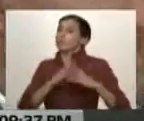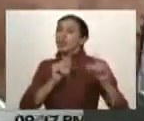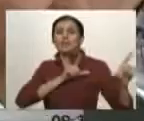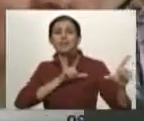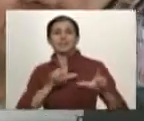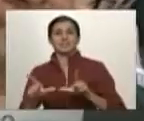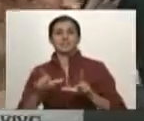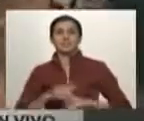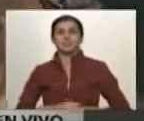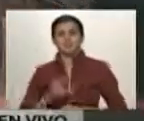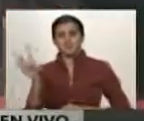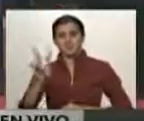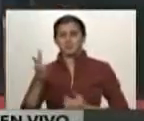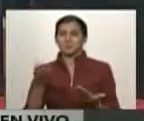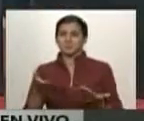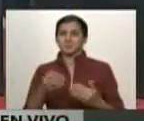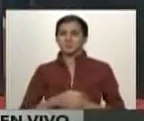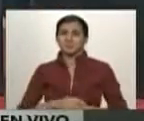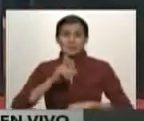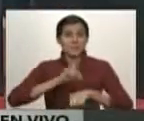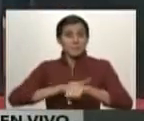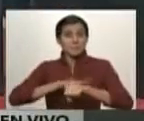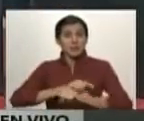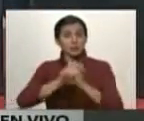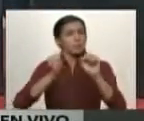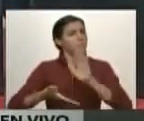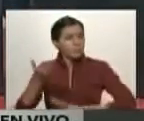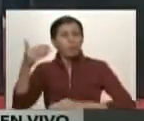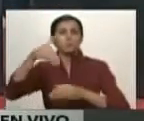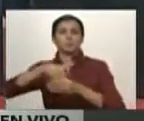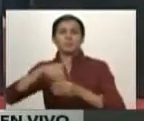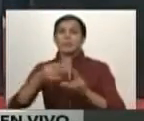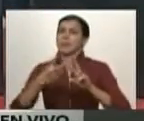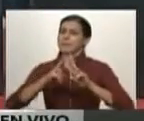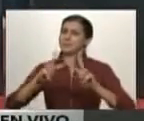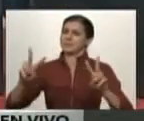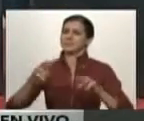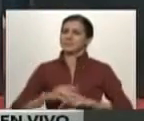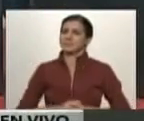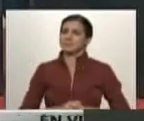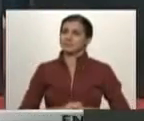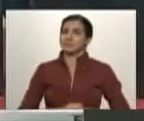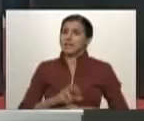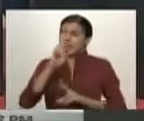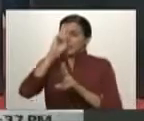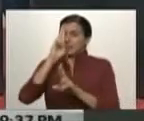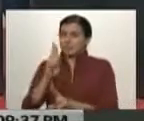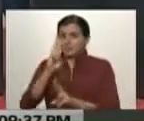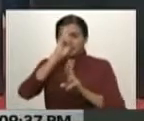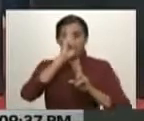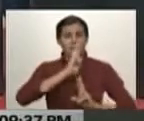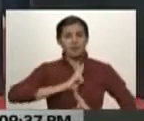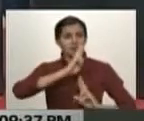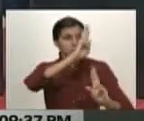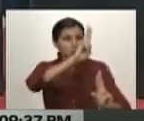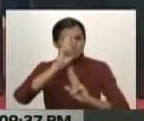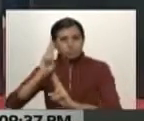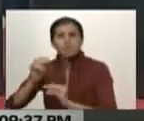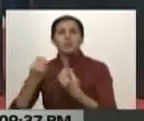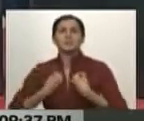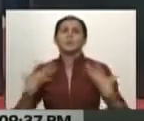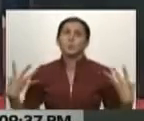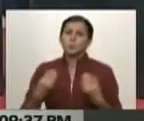venezuela desde muy temprano a votar en paz a respetarnos a convivir a abrazarnos